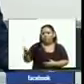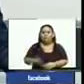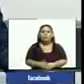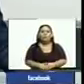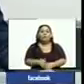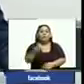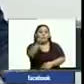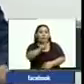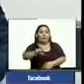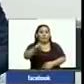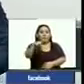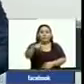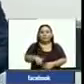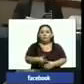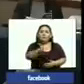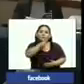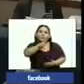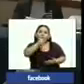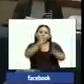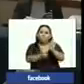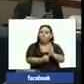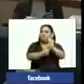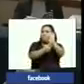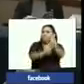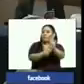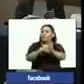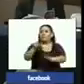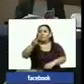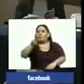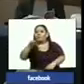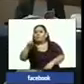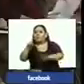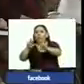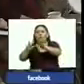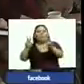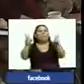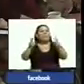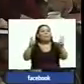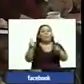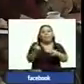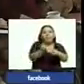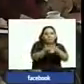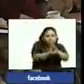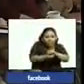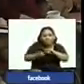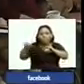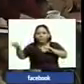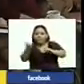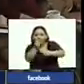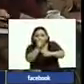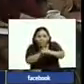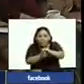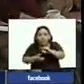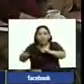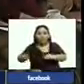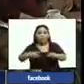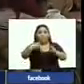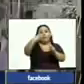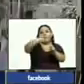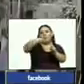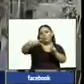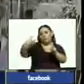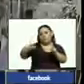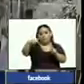Este lunes fue presentado el informe 2018 sobre el desplazamiento forzado interno de la población LGTBI en El